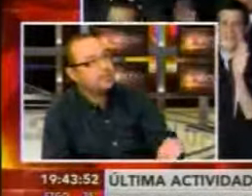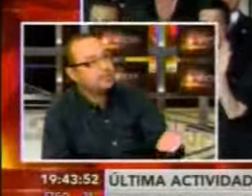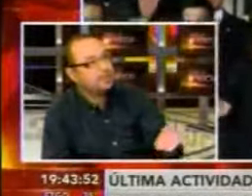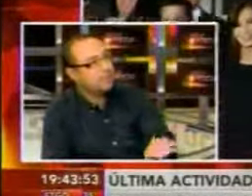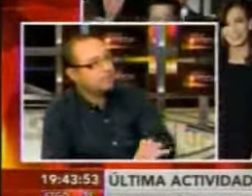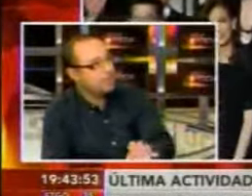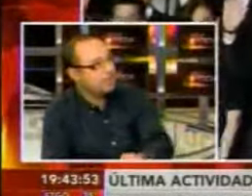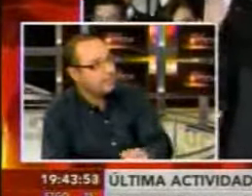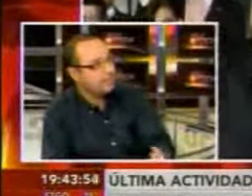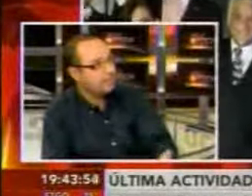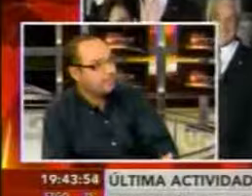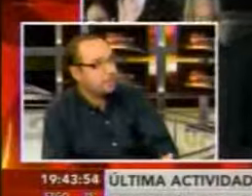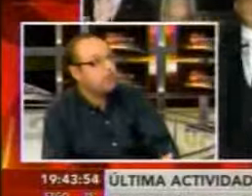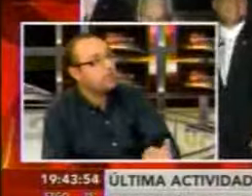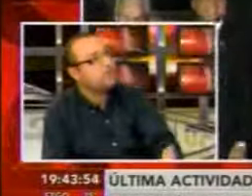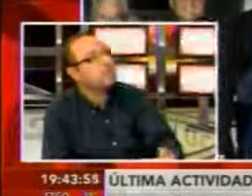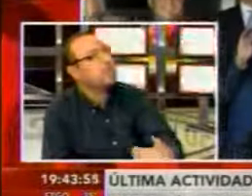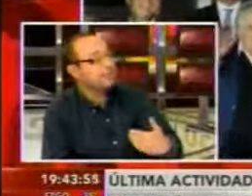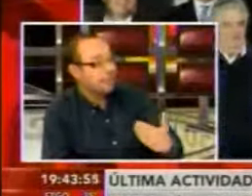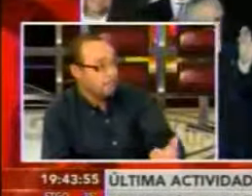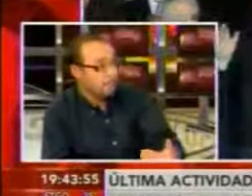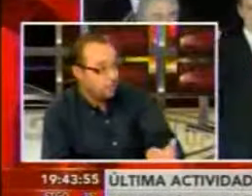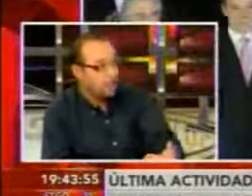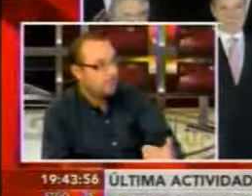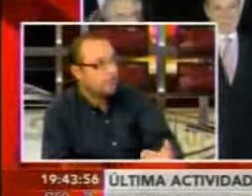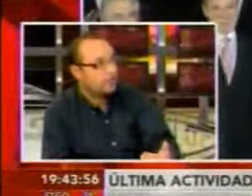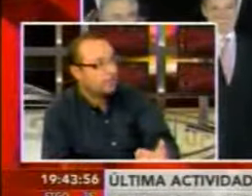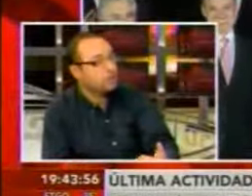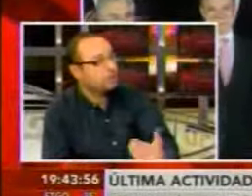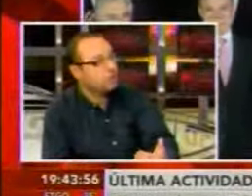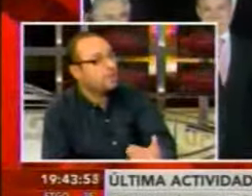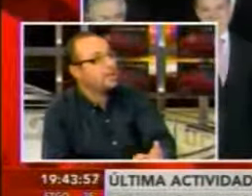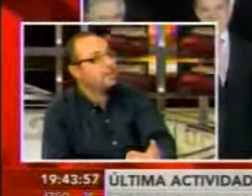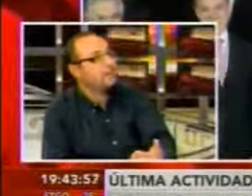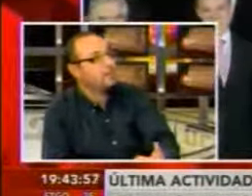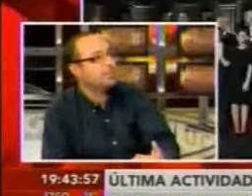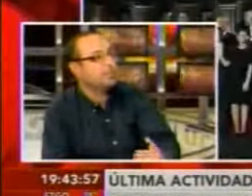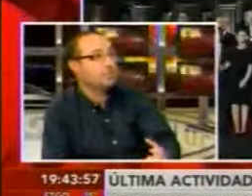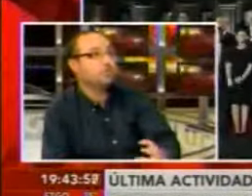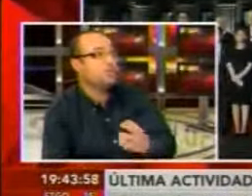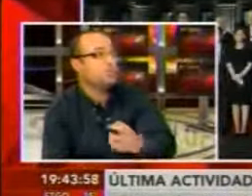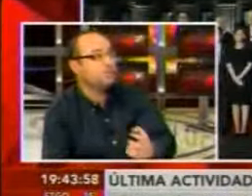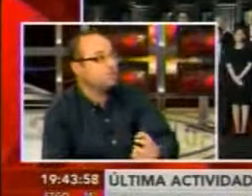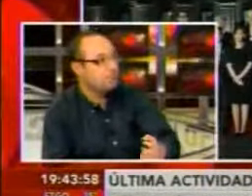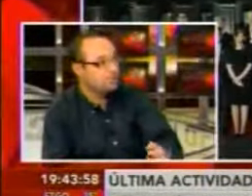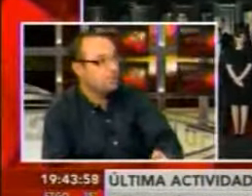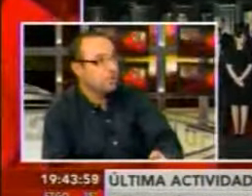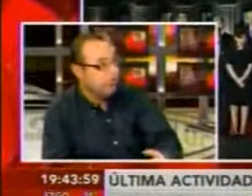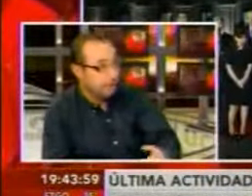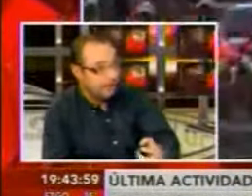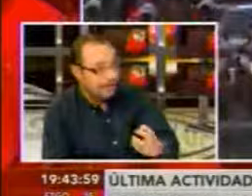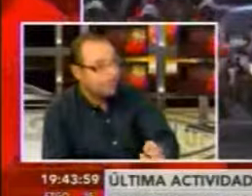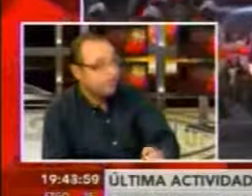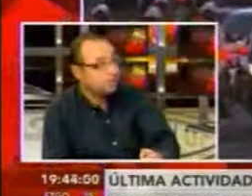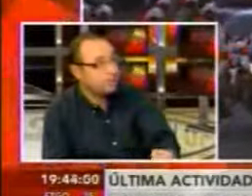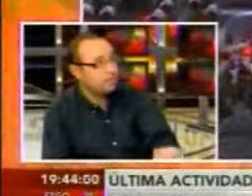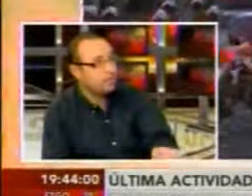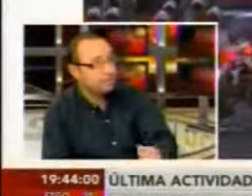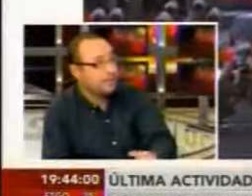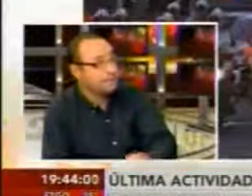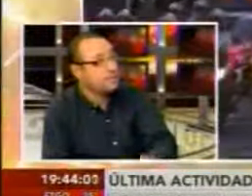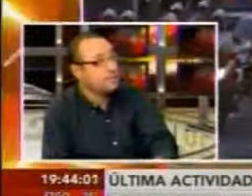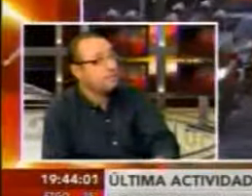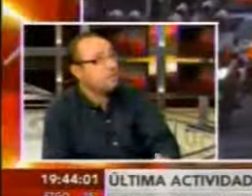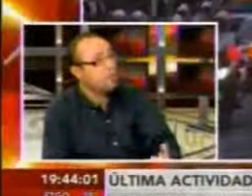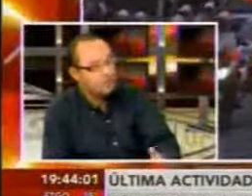jugar en contra, porque la gente va a percibir que es un líder, pero con partidos totalmente divididos y que no tienen una política común. Y eso va a ser un problema serio.